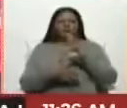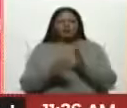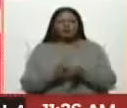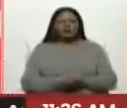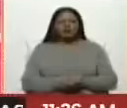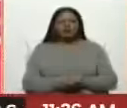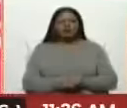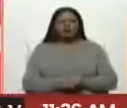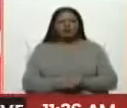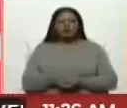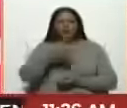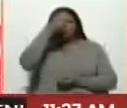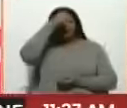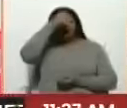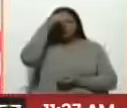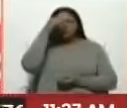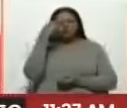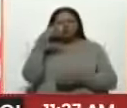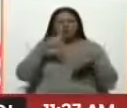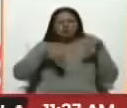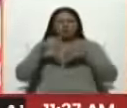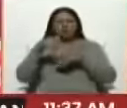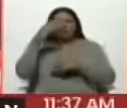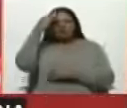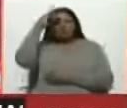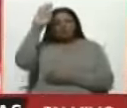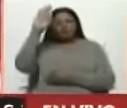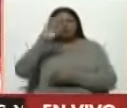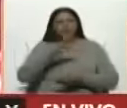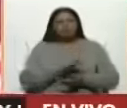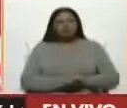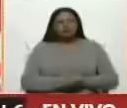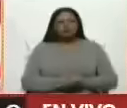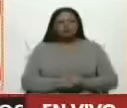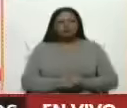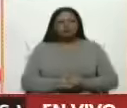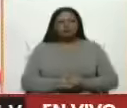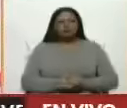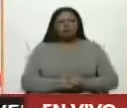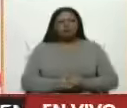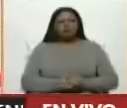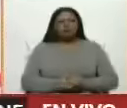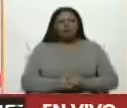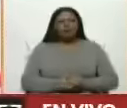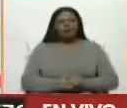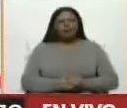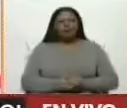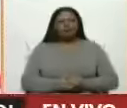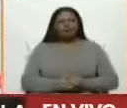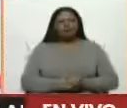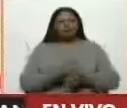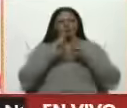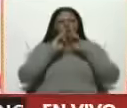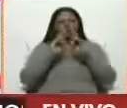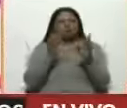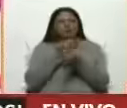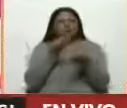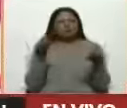domingo hubo unas elecciones en México, un resultado extraordinario